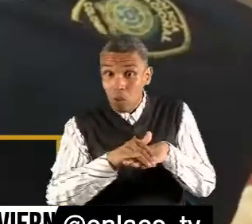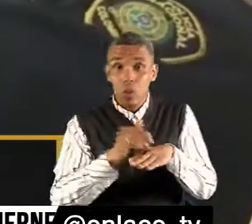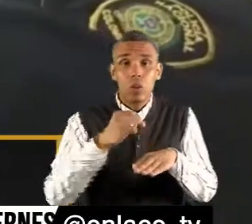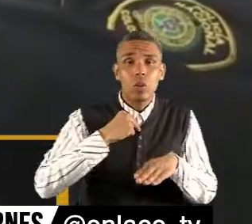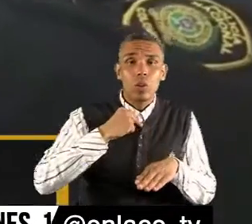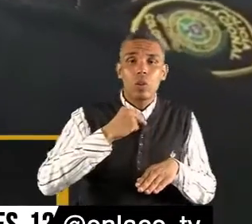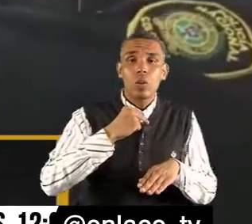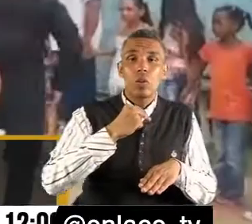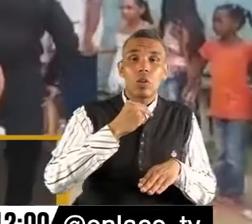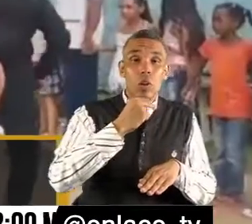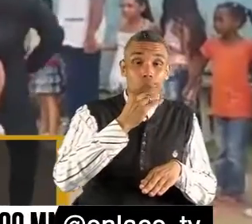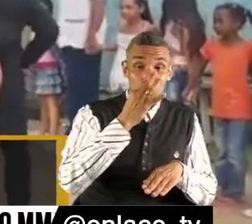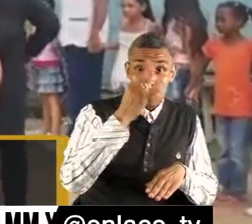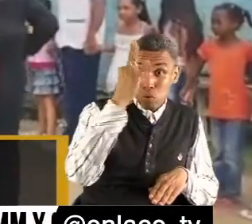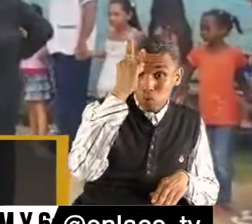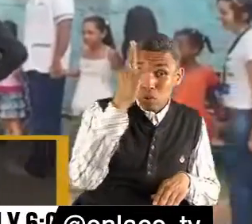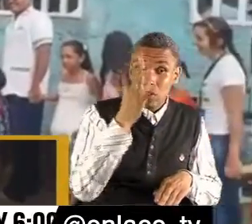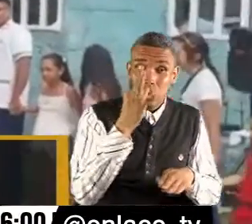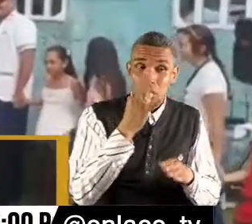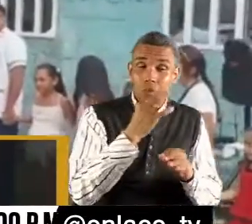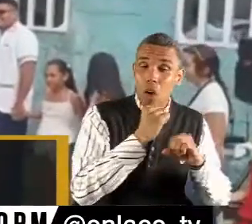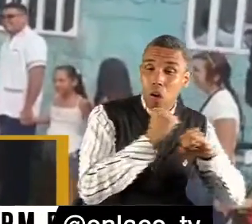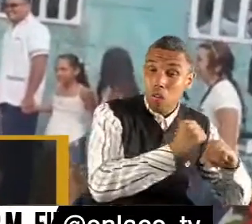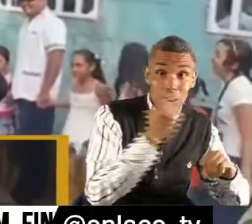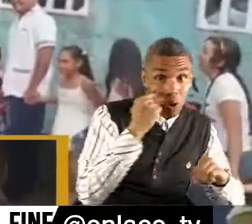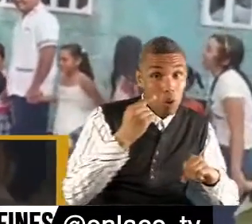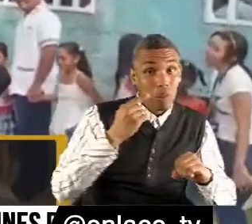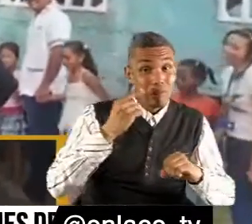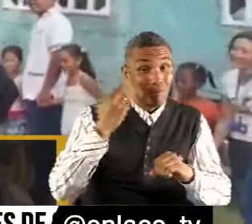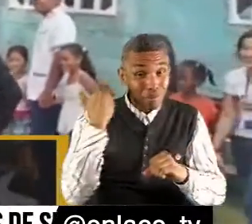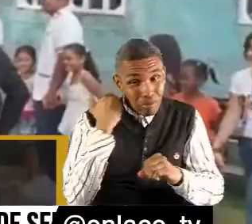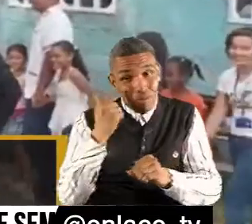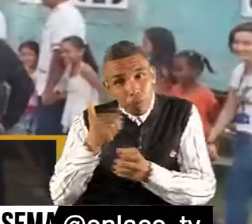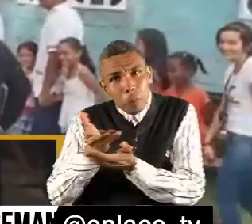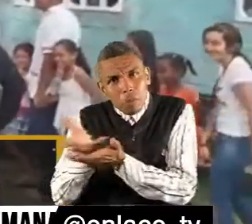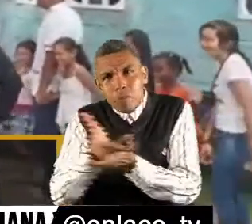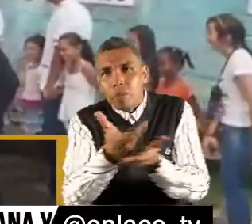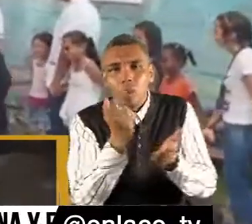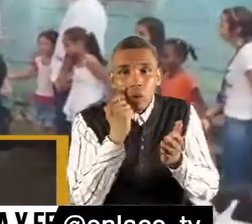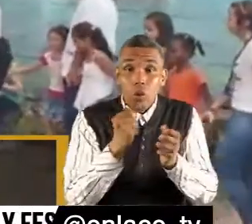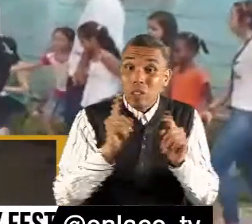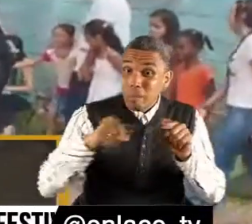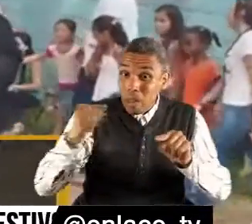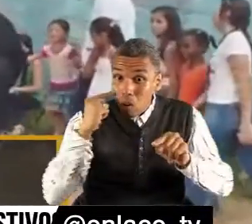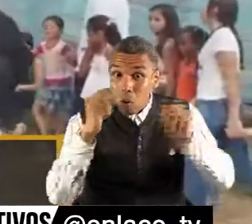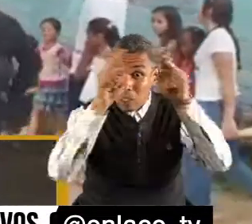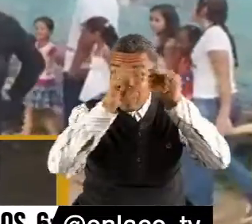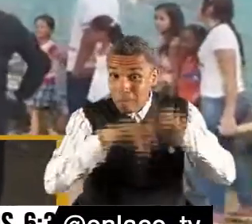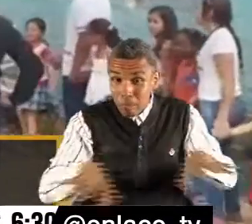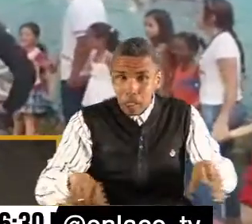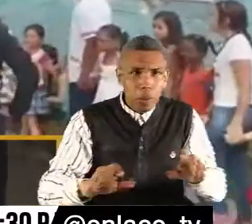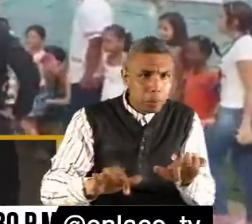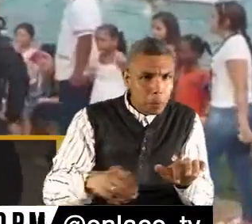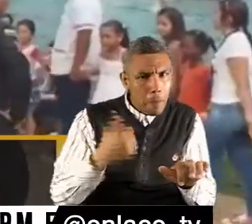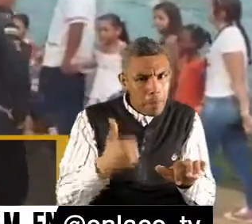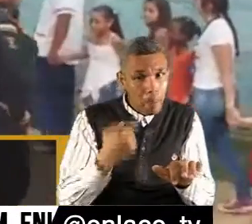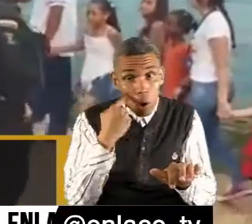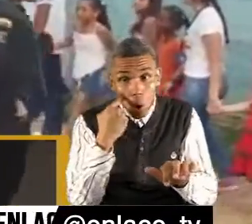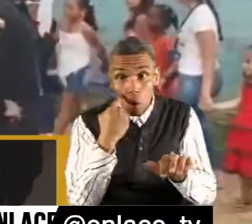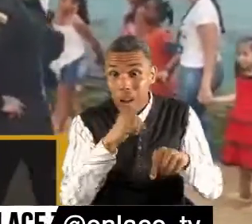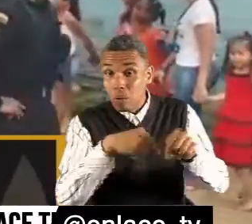y alcohol y de igual forma sobre el cuidado en el manejo de las redes sociales y el abuso sexual. Todos los niños